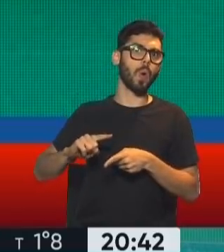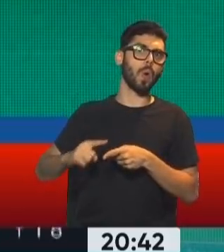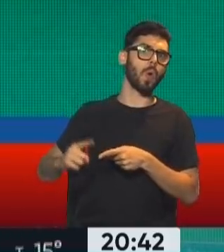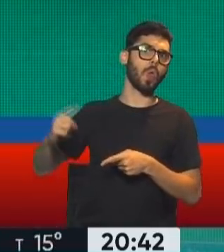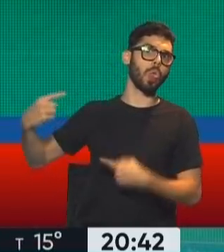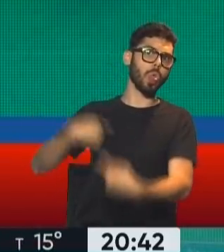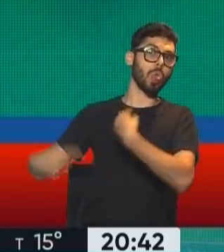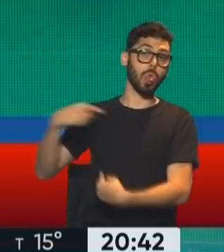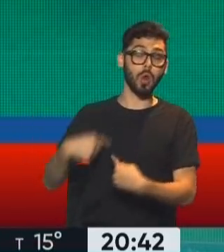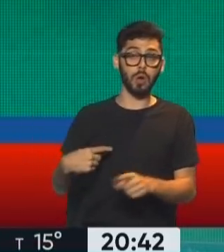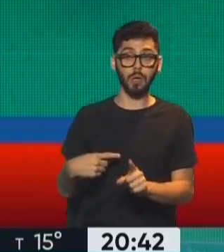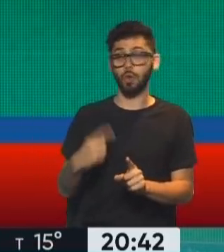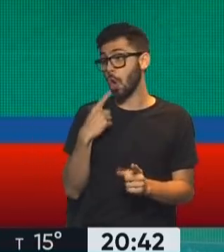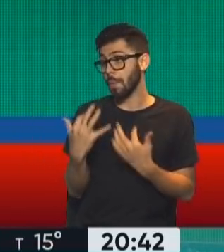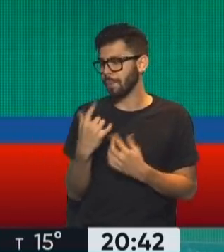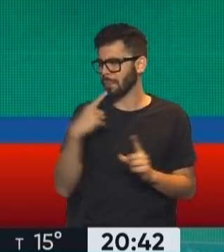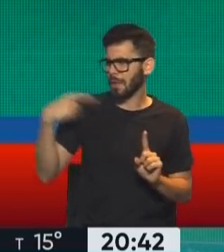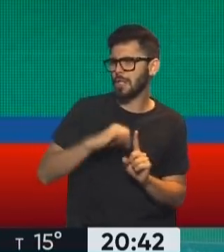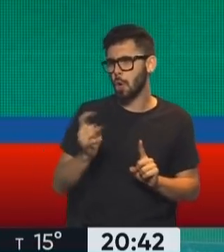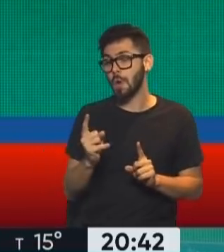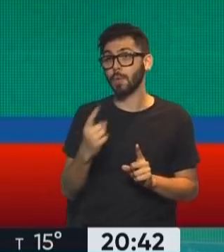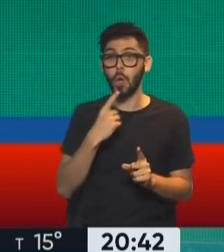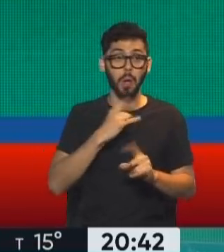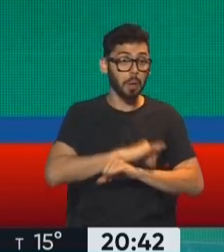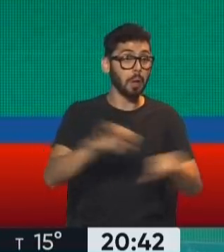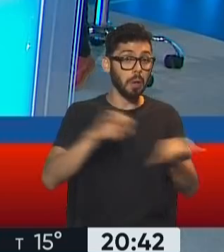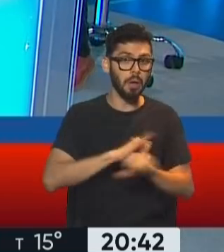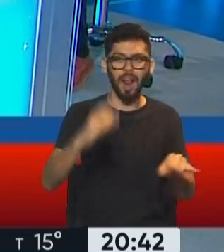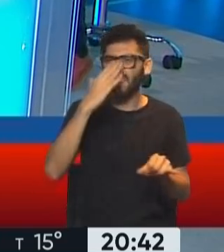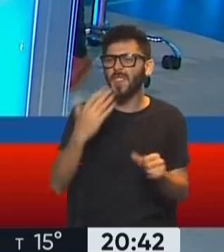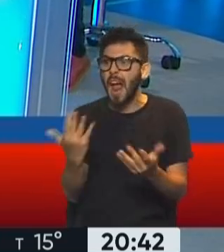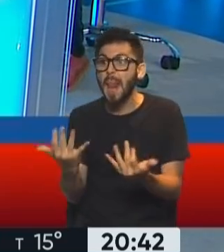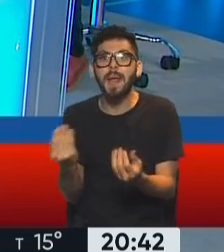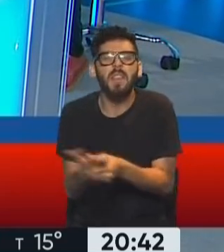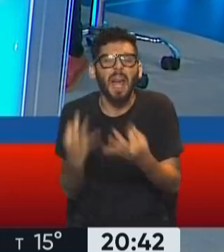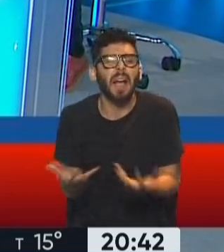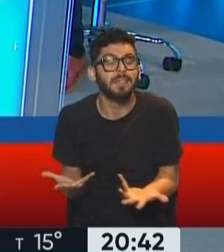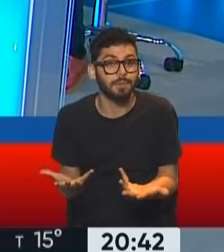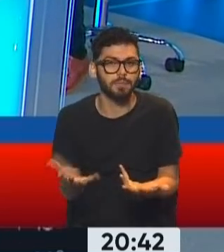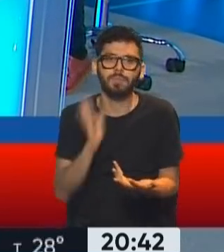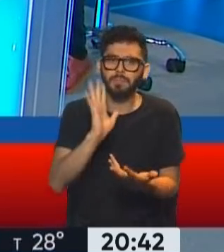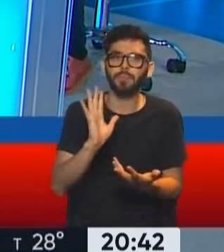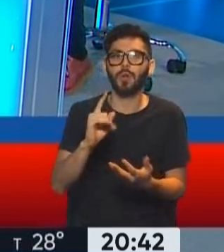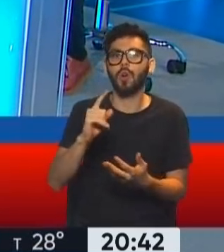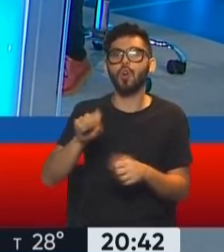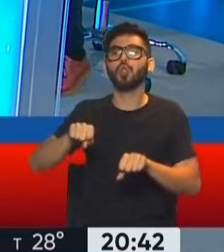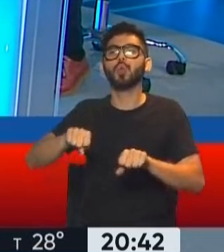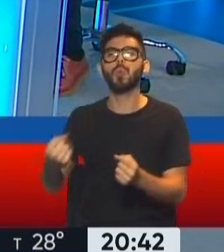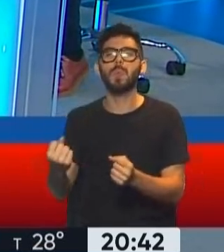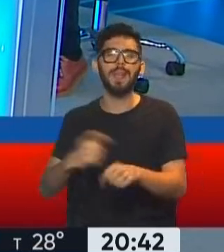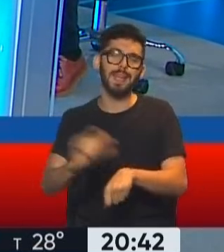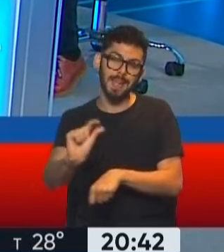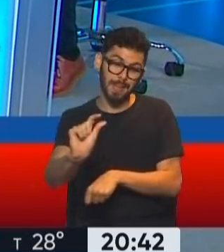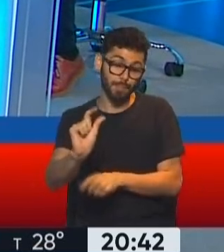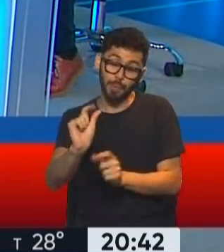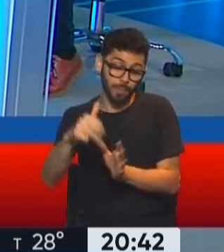no es un perseguido político, pero efectivamente la cuestión de fondo es muy grave y la estamos dejando de lado. Es una suspensión momentánea, porque cuando se